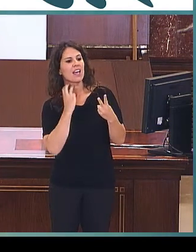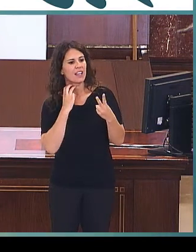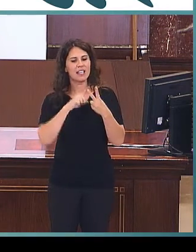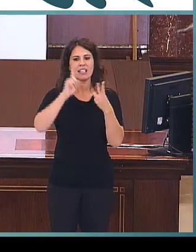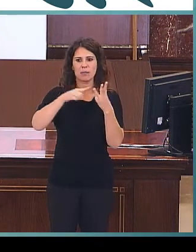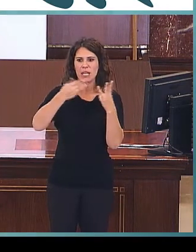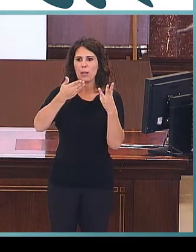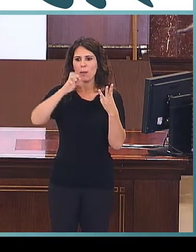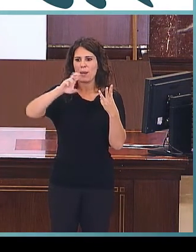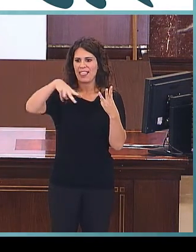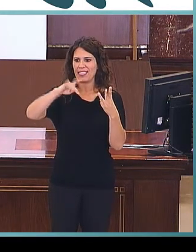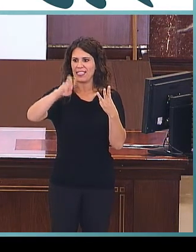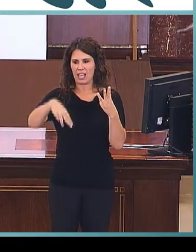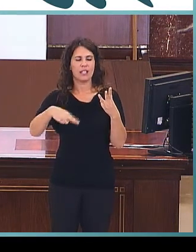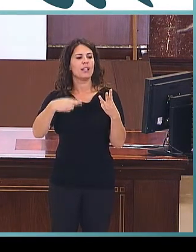Iberbasque. Cuando queráis.